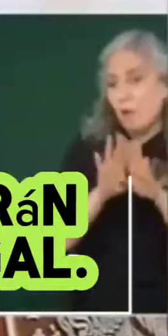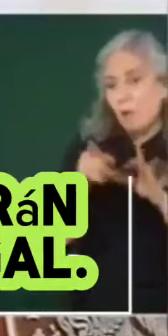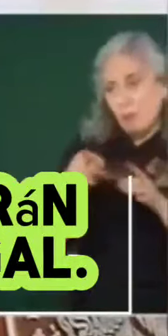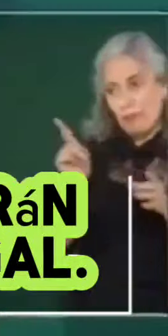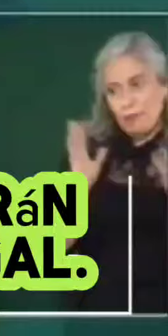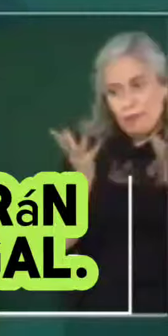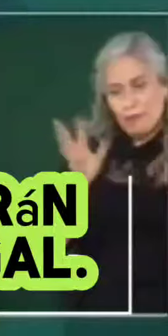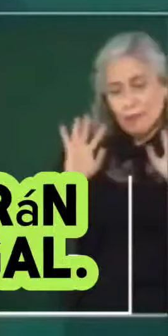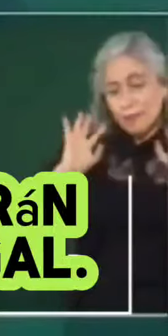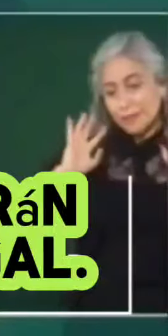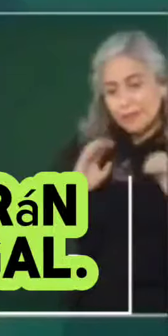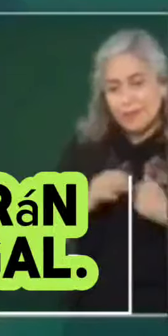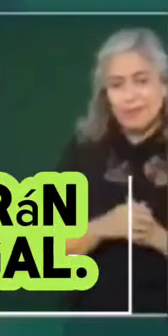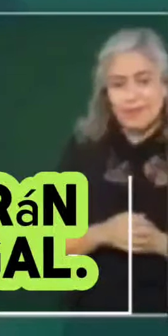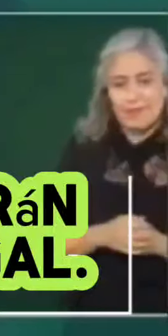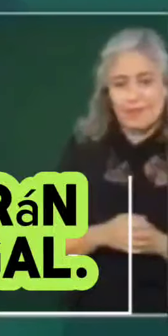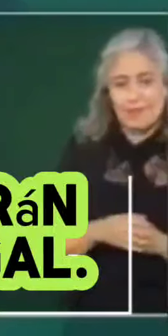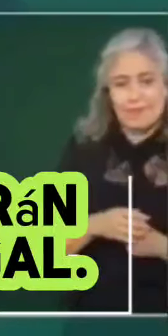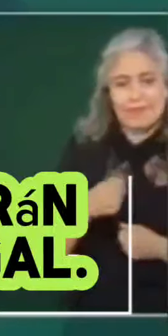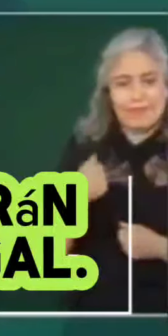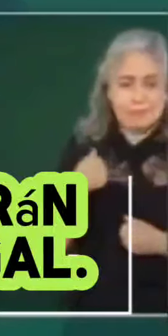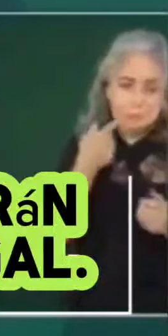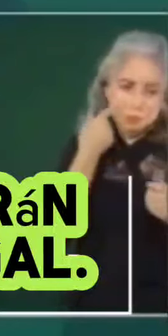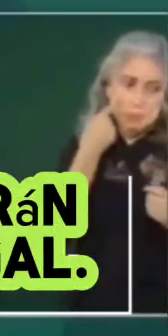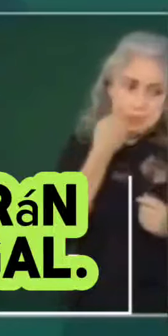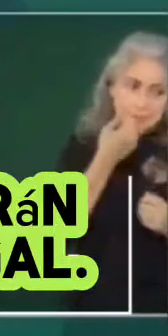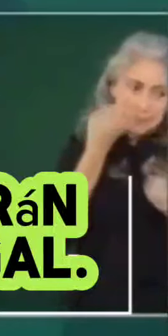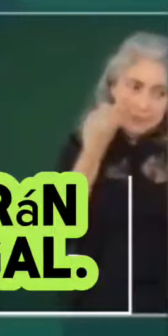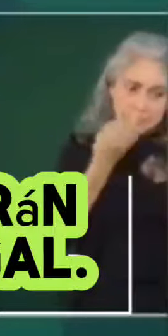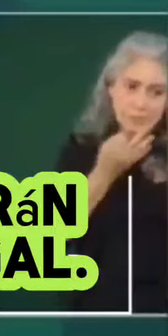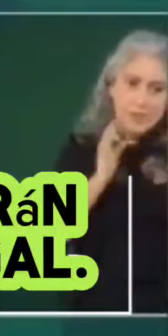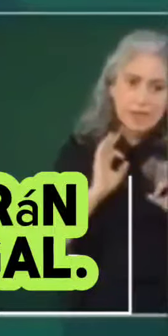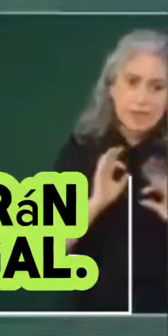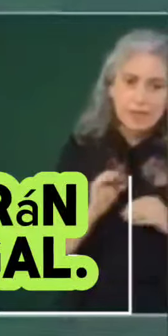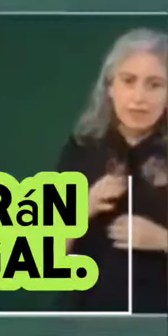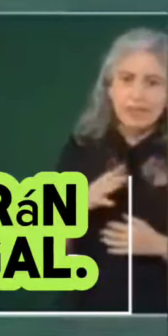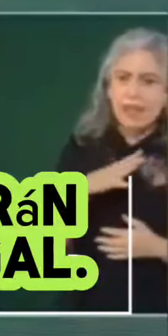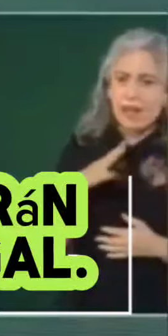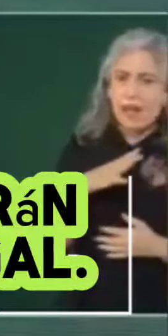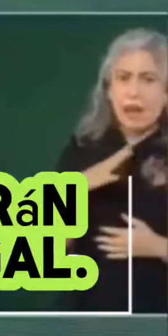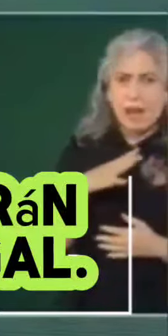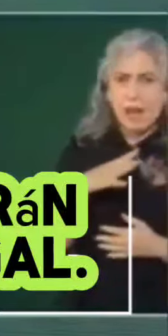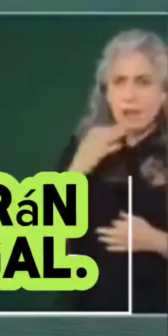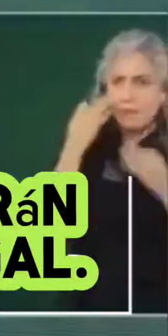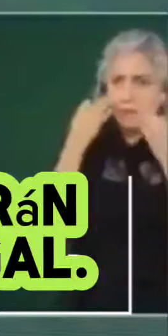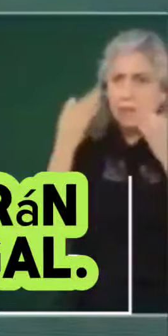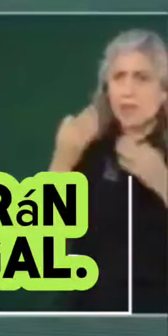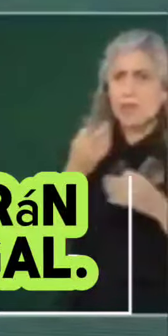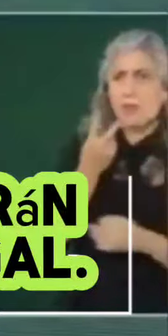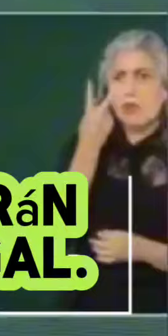Lo que nos consta es que había un camión, dos camiones,